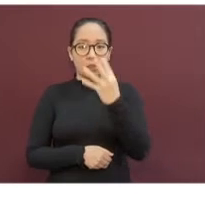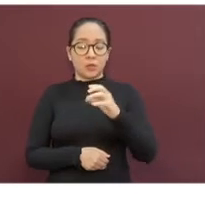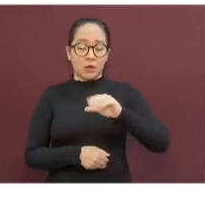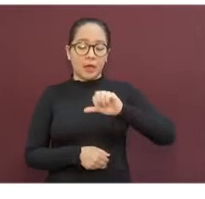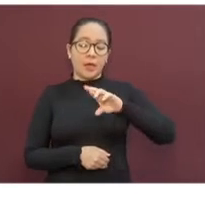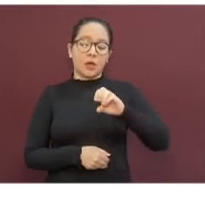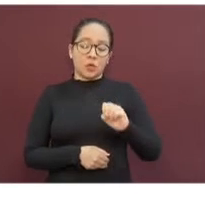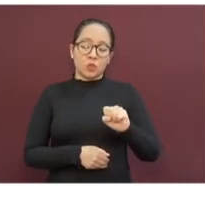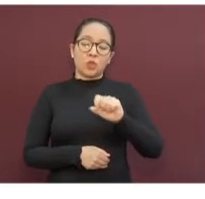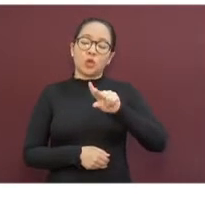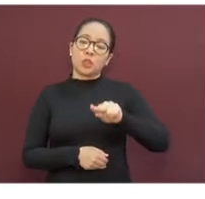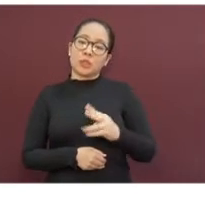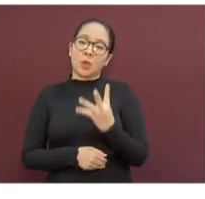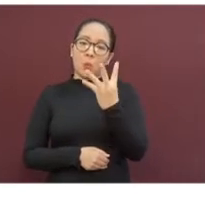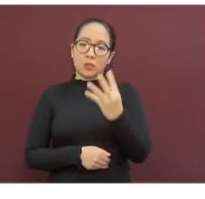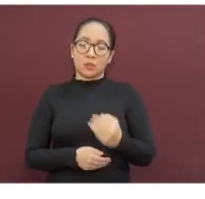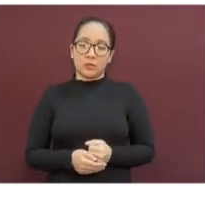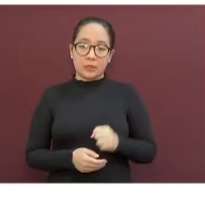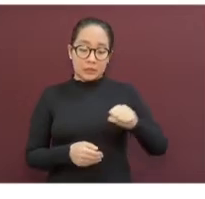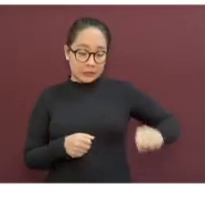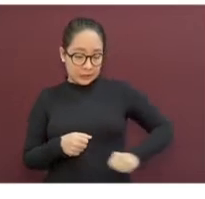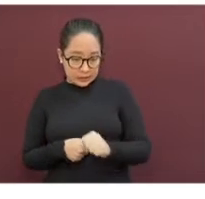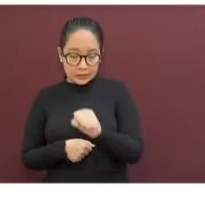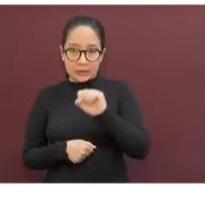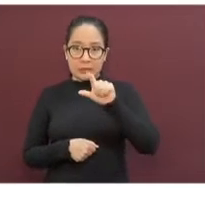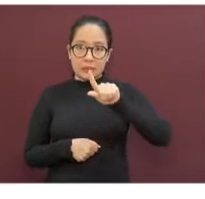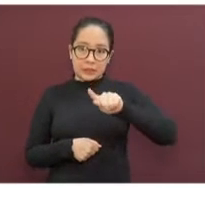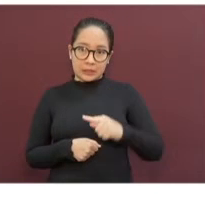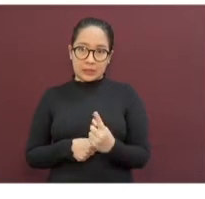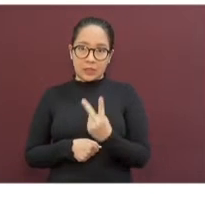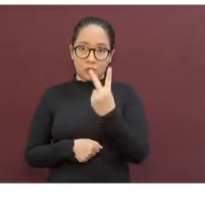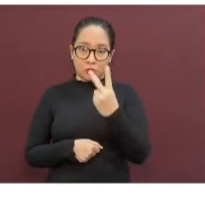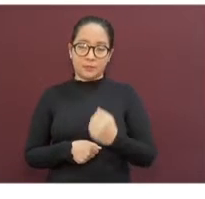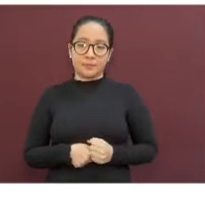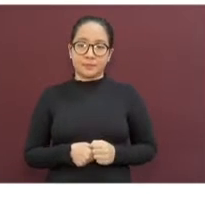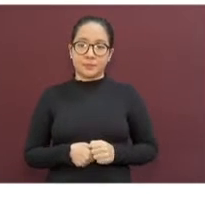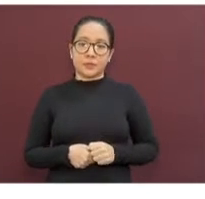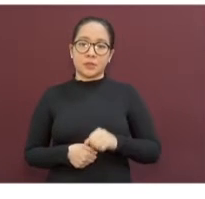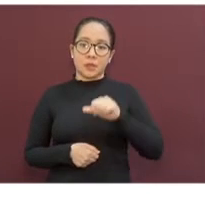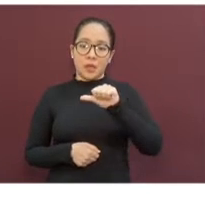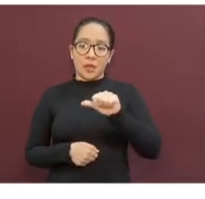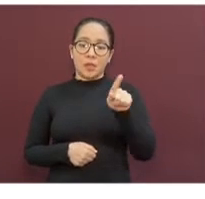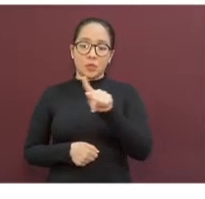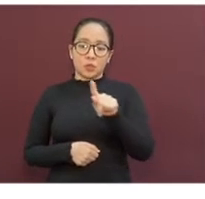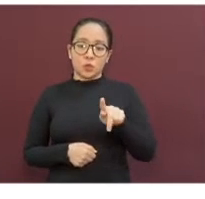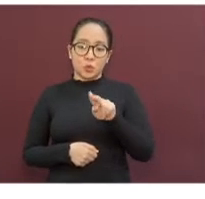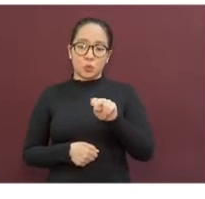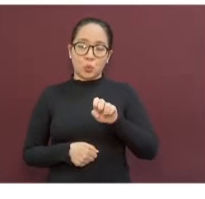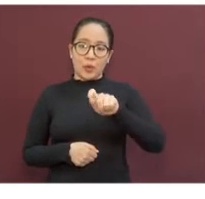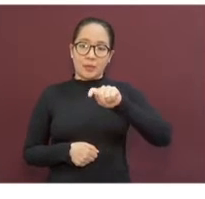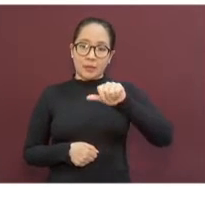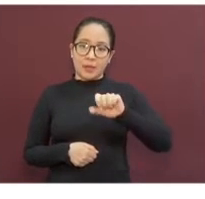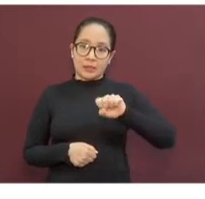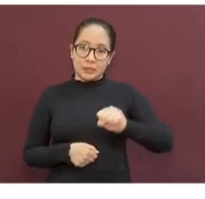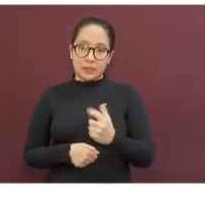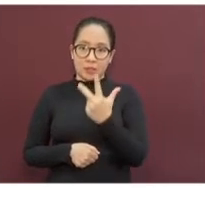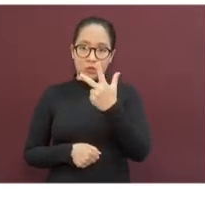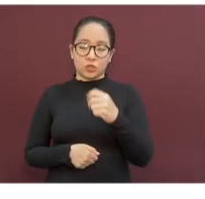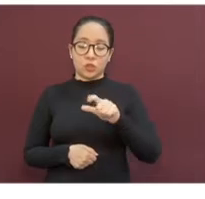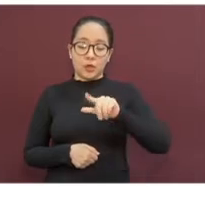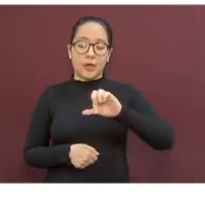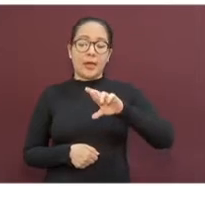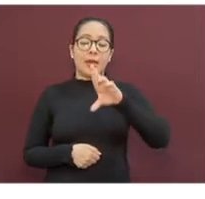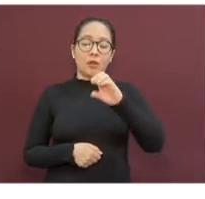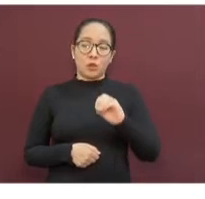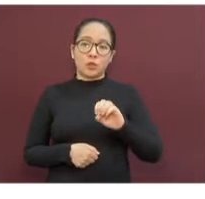carrillo 84 santiago tuxtla 72 josé azueta 68 lerdo de